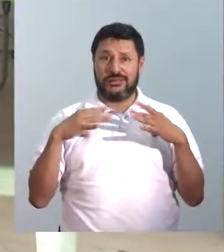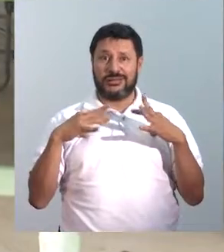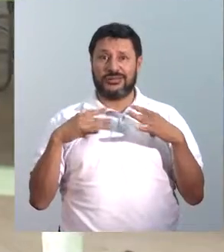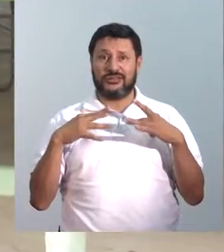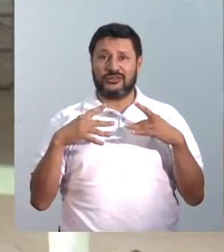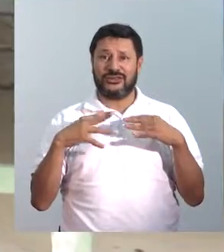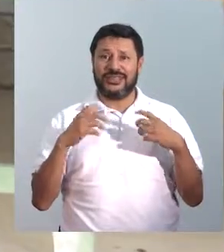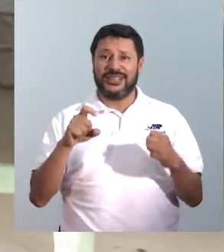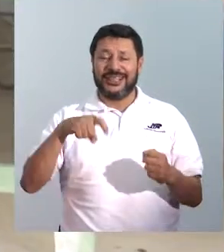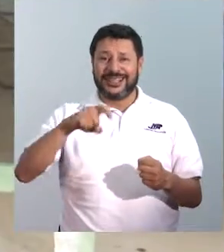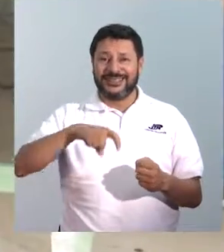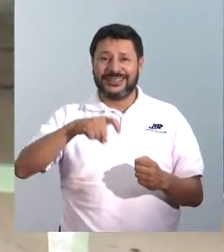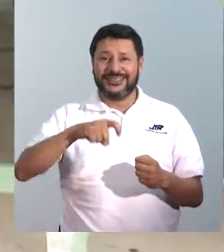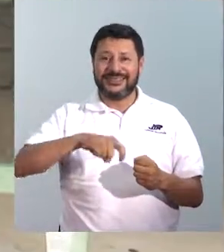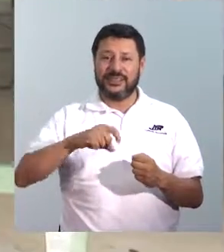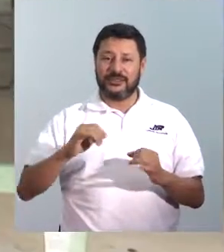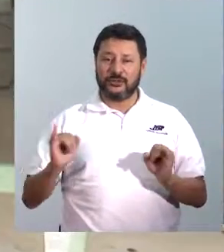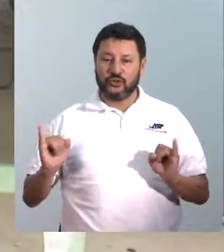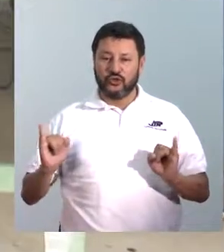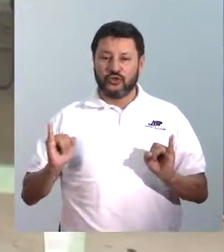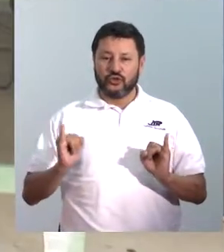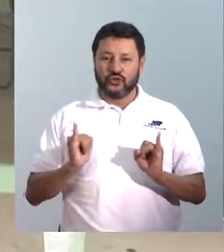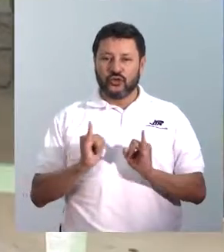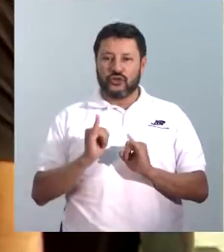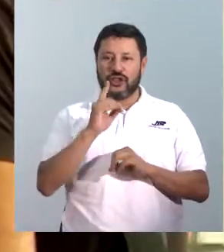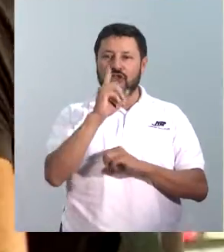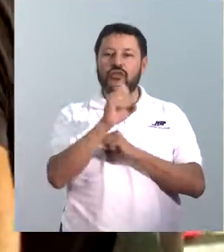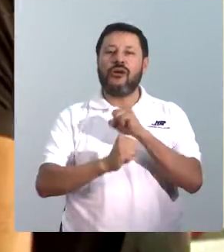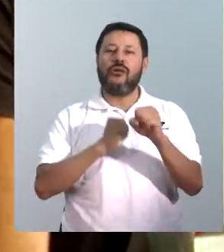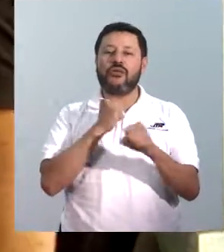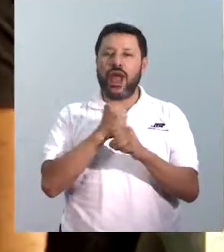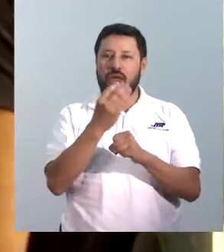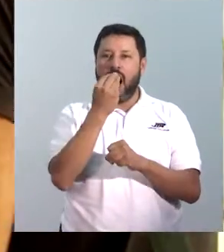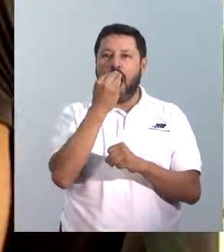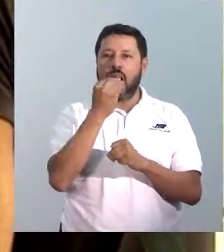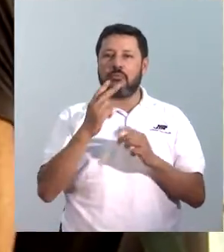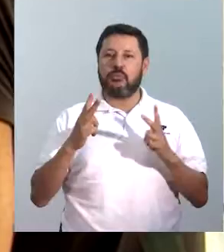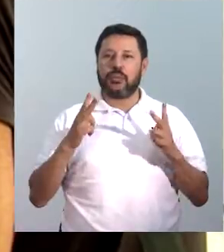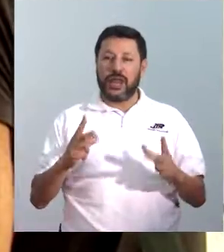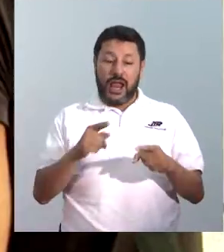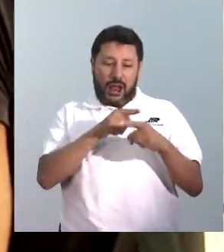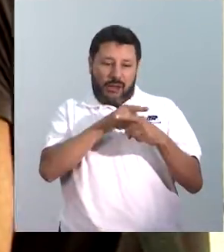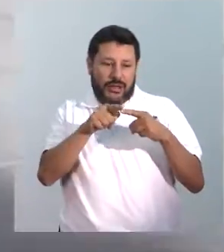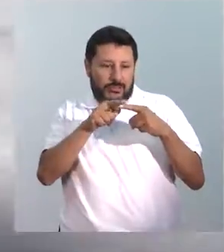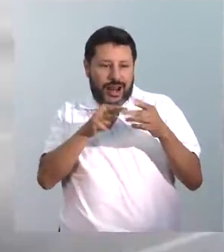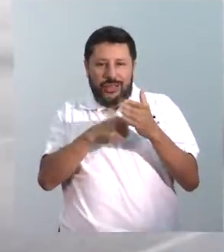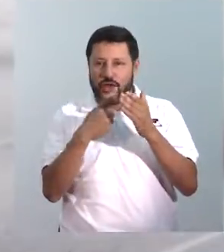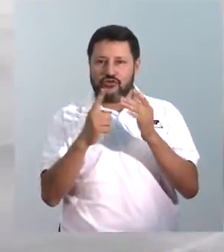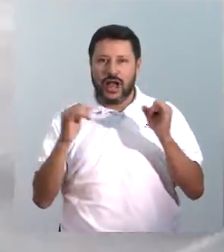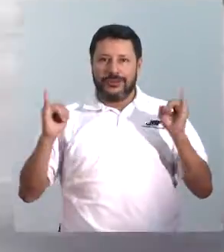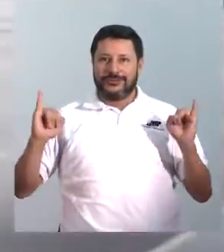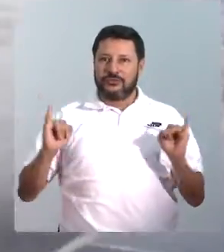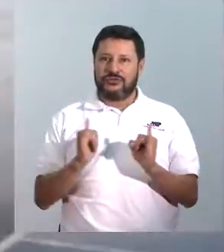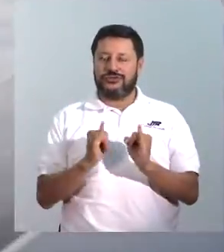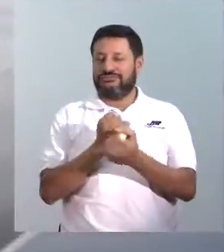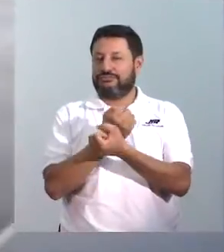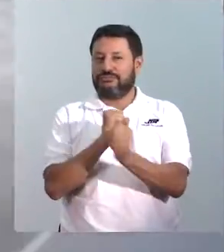este periodo quieren recuperar todo lo que no hicieron durante un año, lo quieren recuperar una semana.